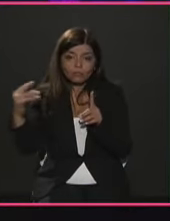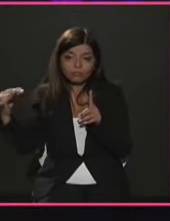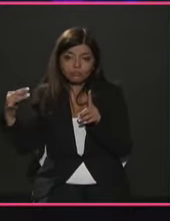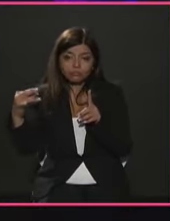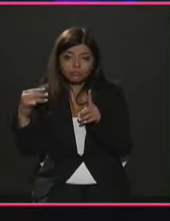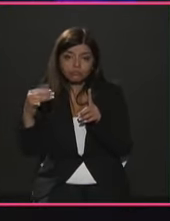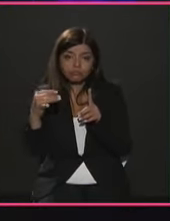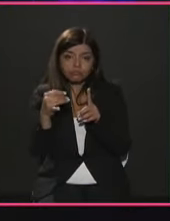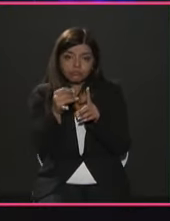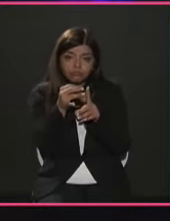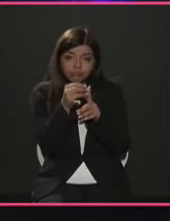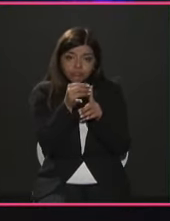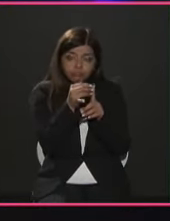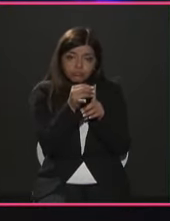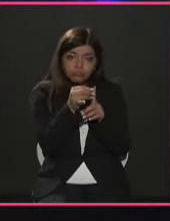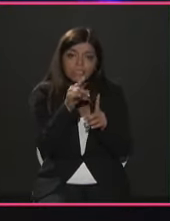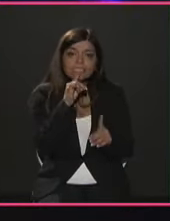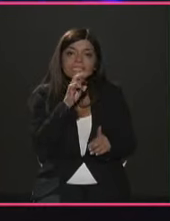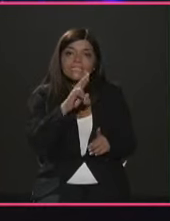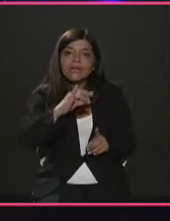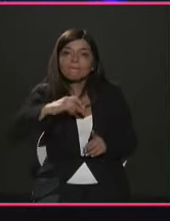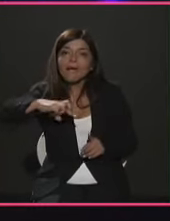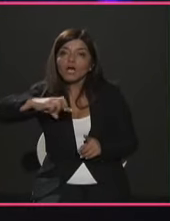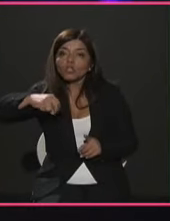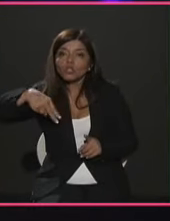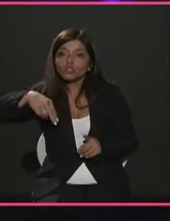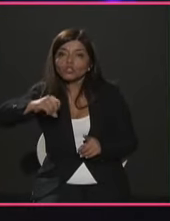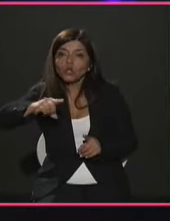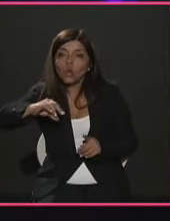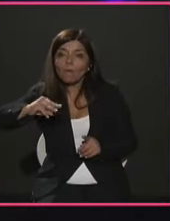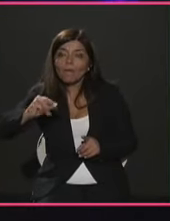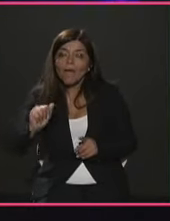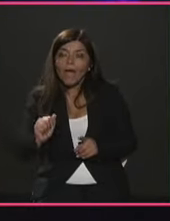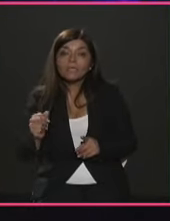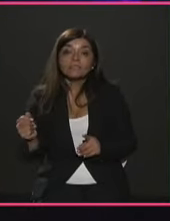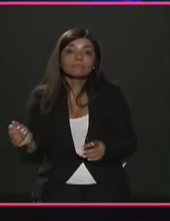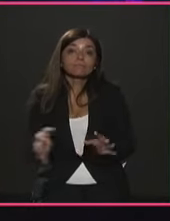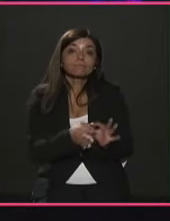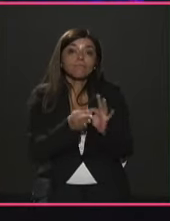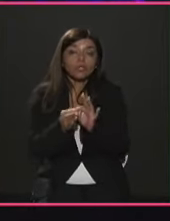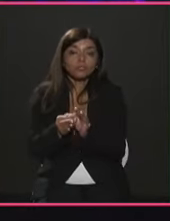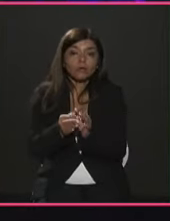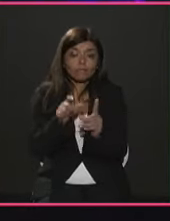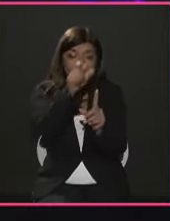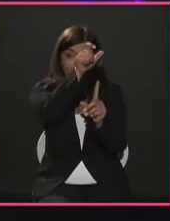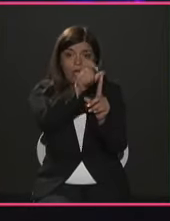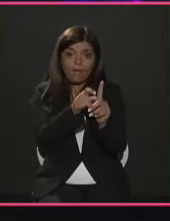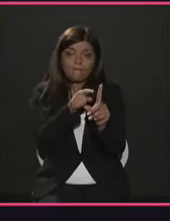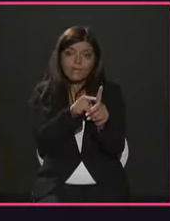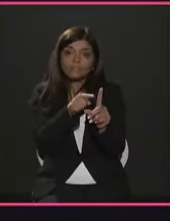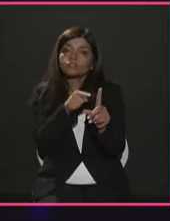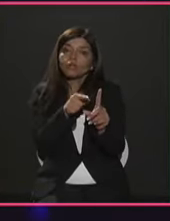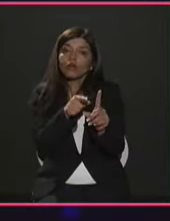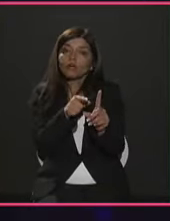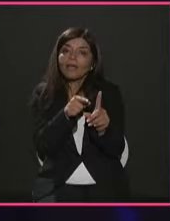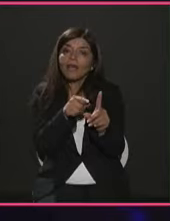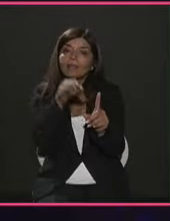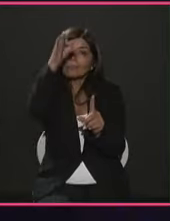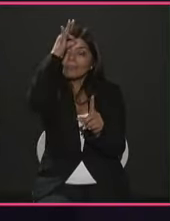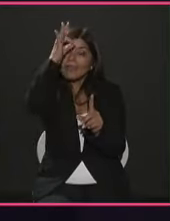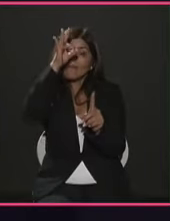parásito el tripanosoma que va a provocar en las personas lo que se llama la